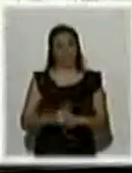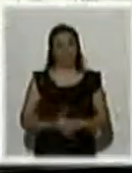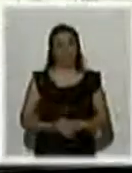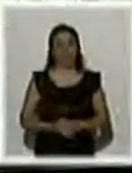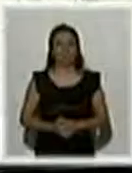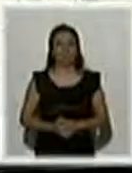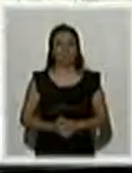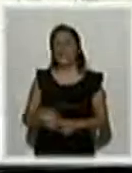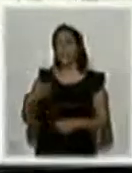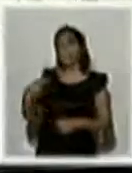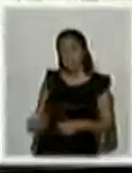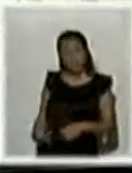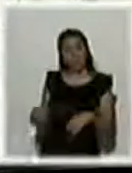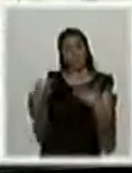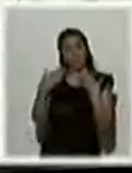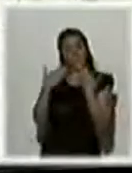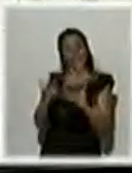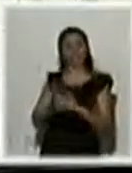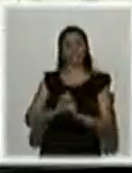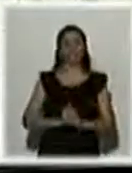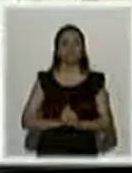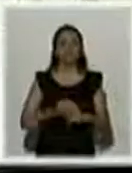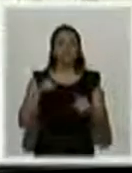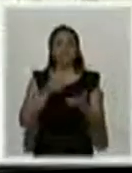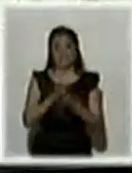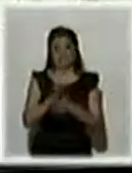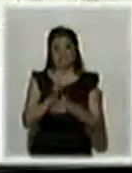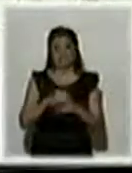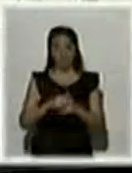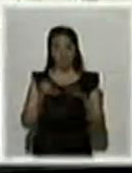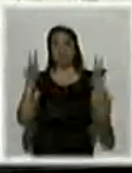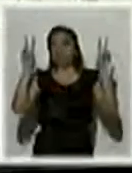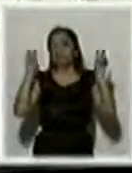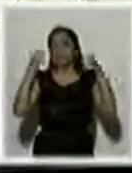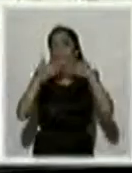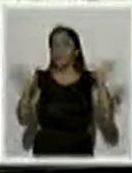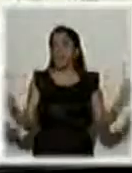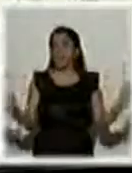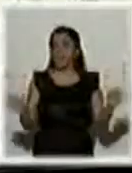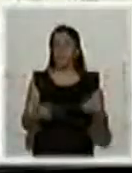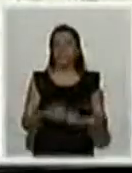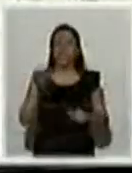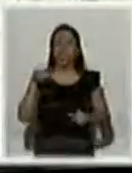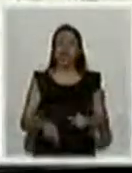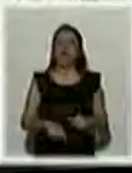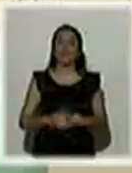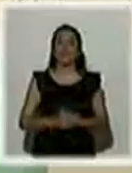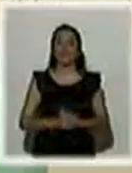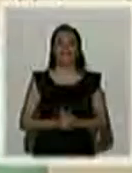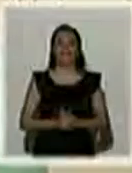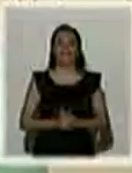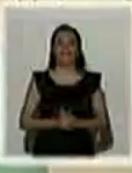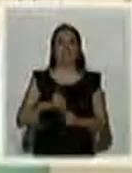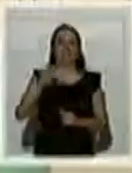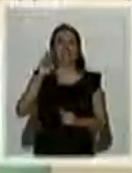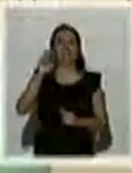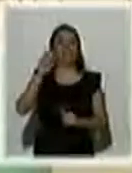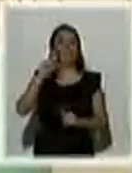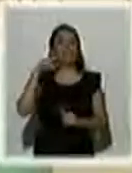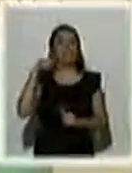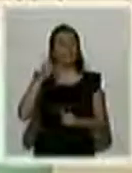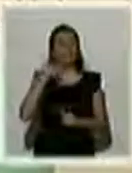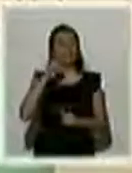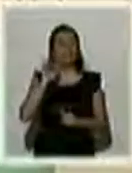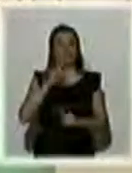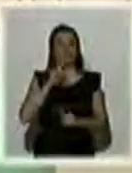Muy bien, muchas gracias. Seguimos con esta exposición de temas libres. Le toca el turno a Carolina Escoto, candidata a